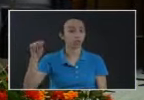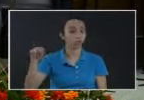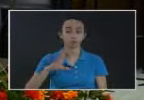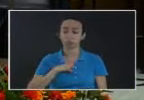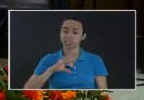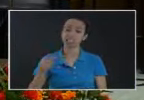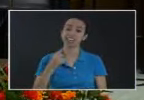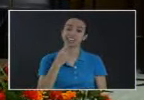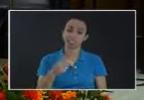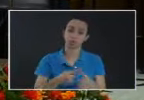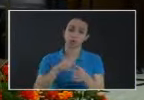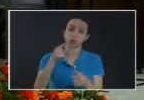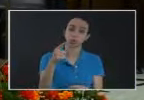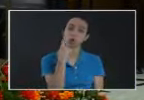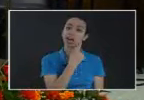Como me dijo